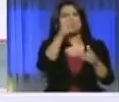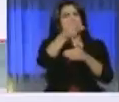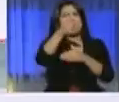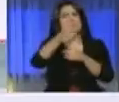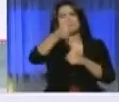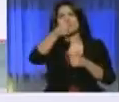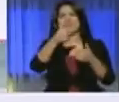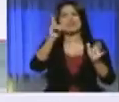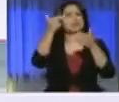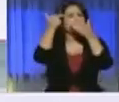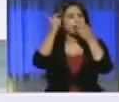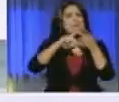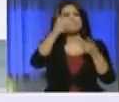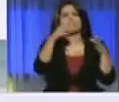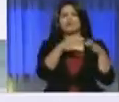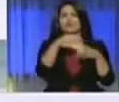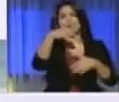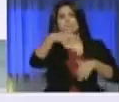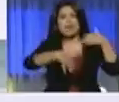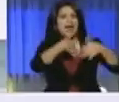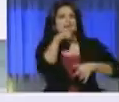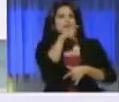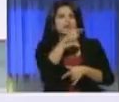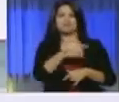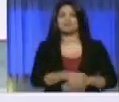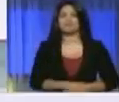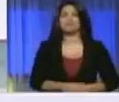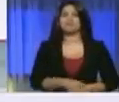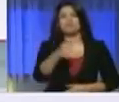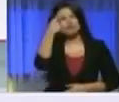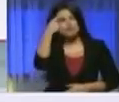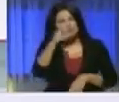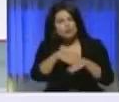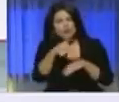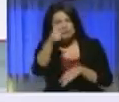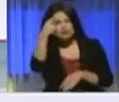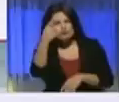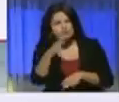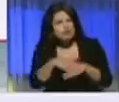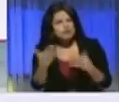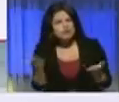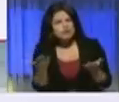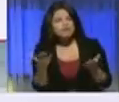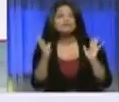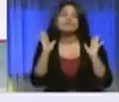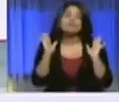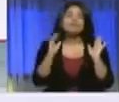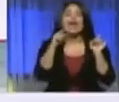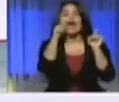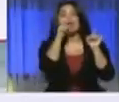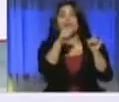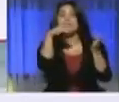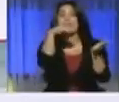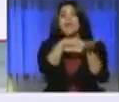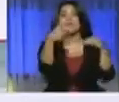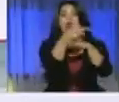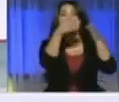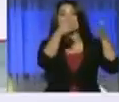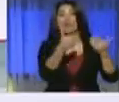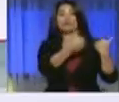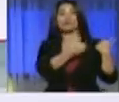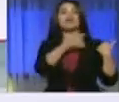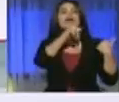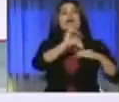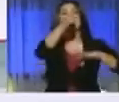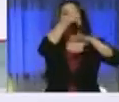en bandas criminales. Y ustedes saben por qué, ¿verdad? Porque el gobernador de Miranda es el jefe de las bandas criminales del estado de Miranda. Yo lo digo, yo